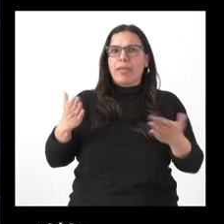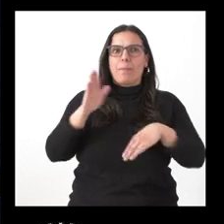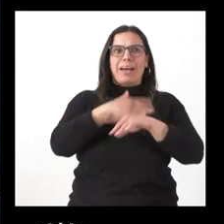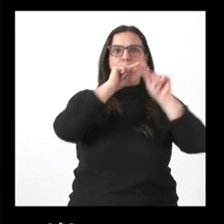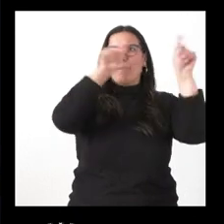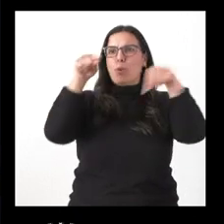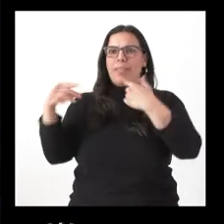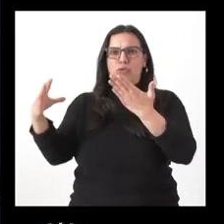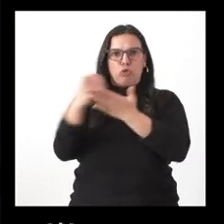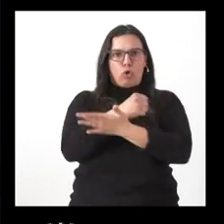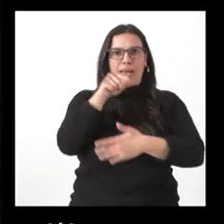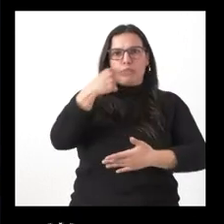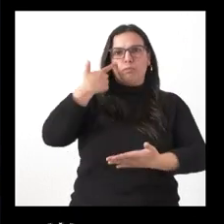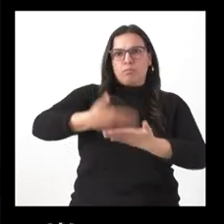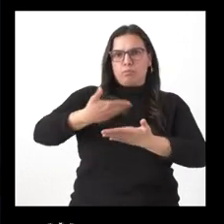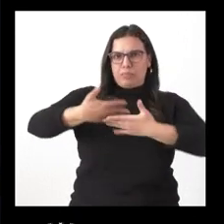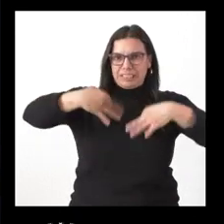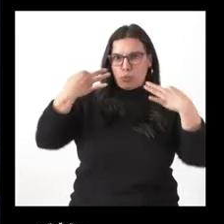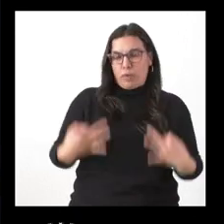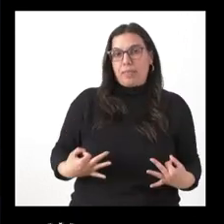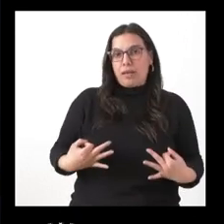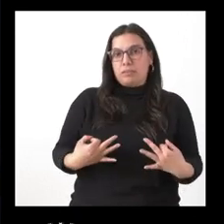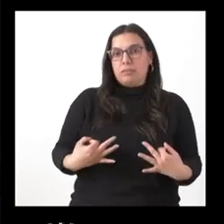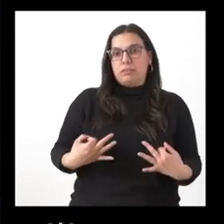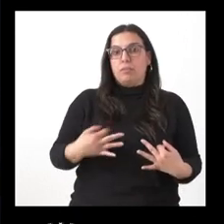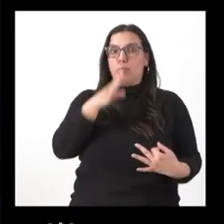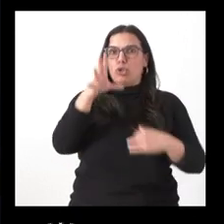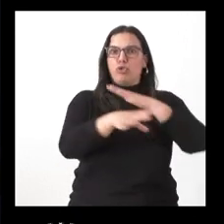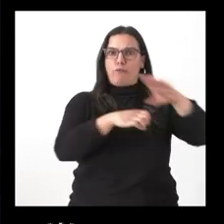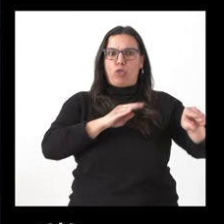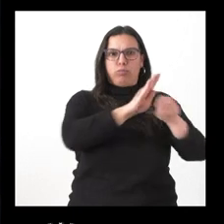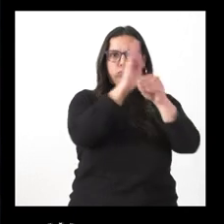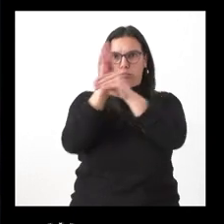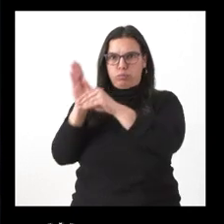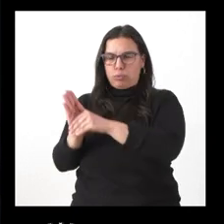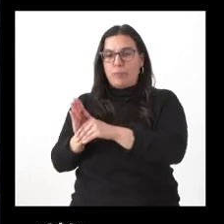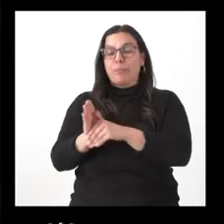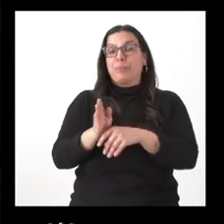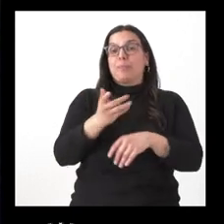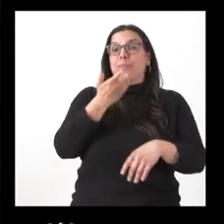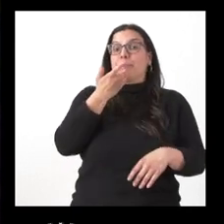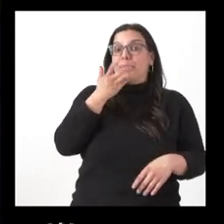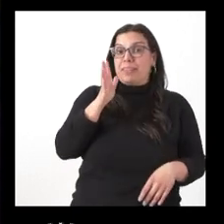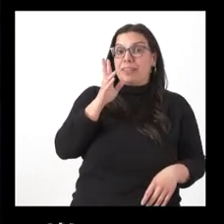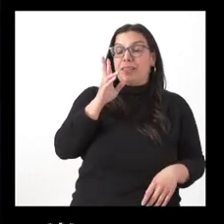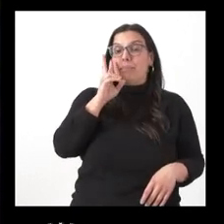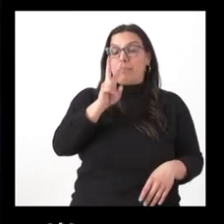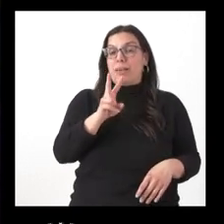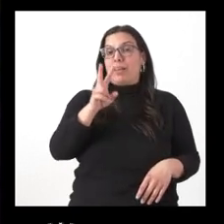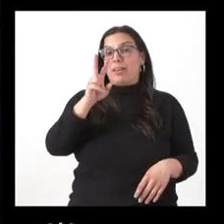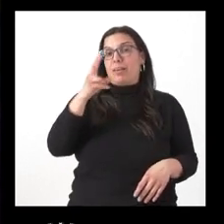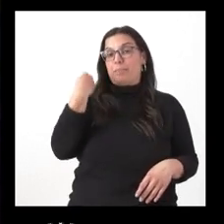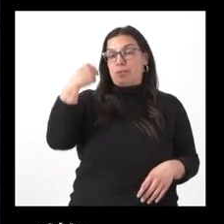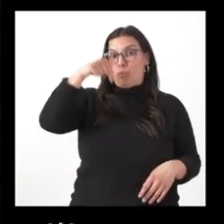las provincias Y esa es la garantía del servicio público Y a eso destinamos nuestros fondos de hecho si ven ustedes de los datos que